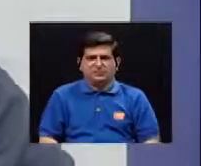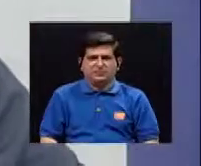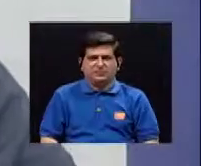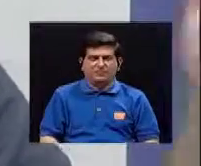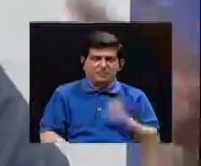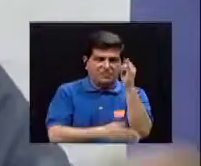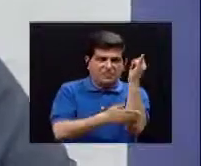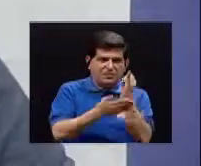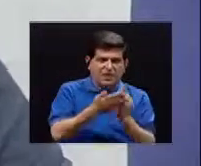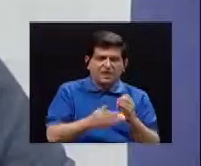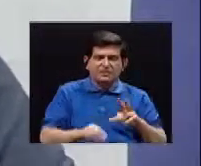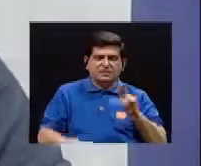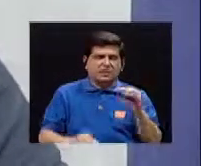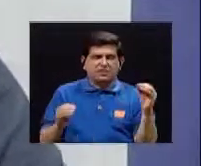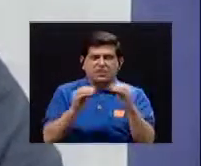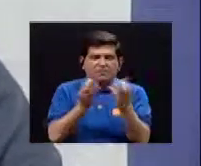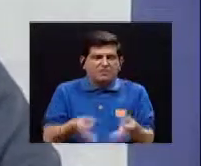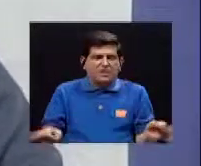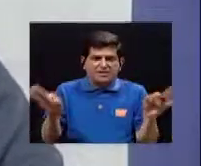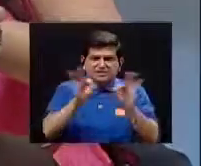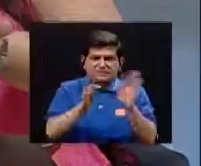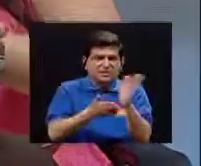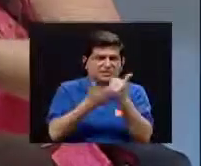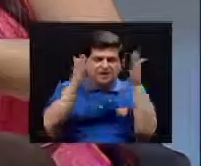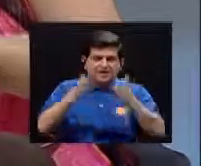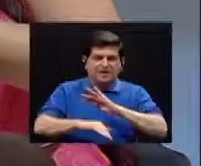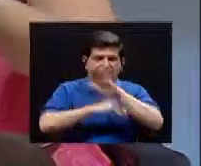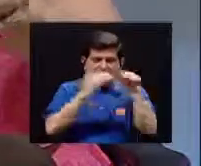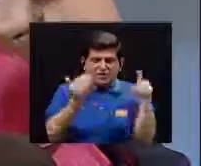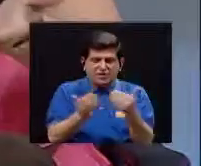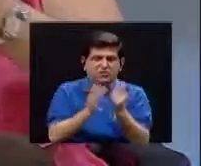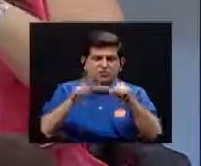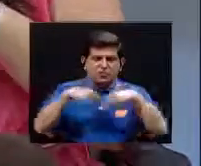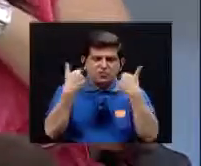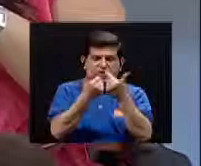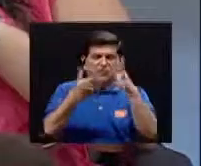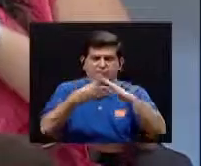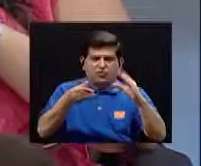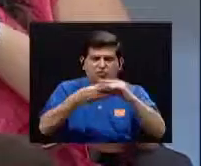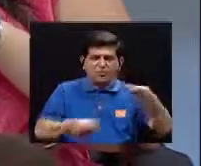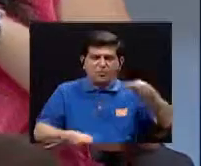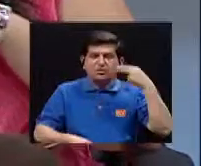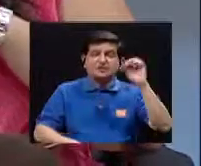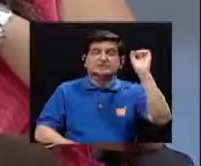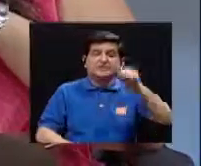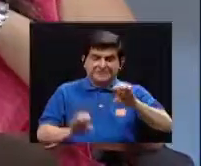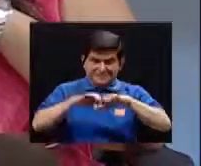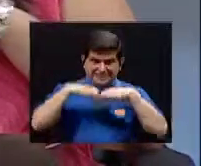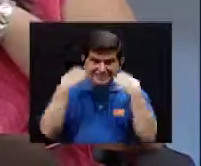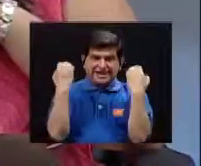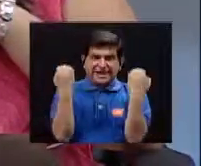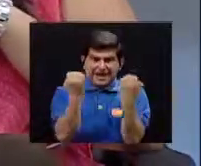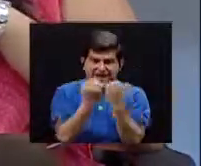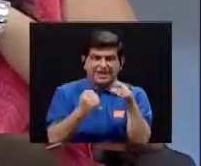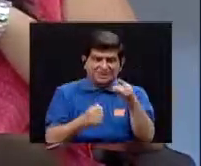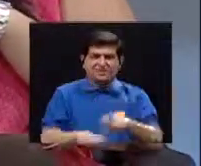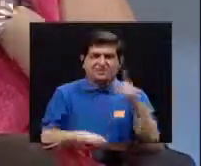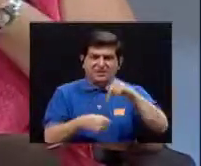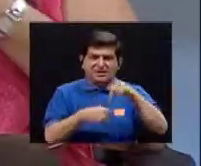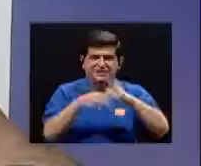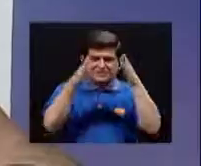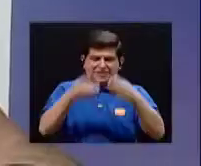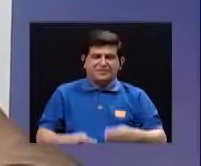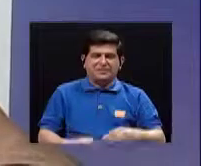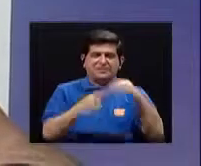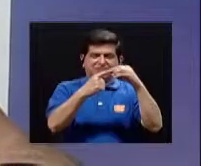y porque es un arte de que ninguno tenga más preponderancia que el otro y que sepa contar la historia de todo el grupo exactamente que la selección fue el personaje que